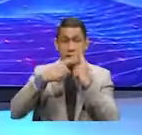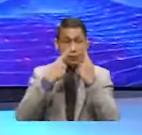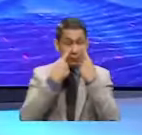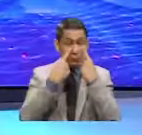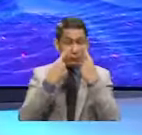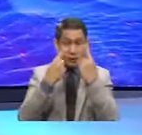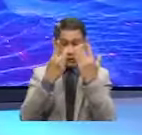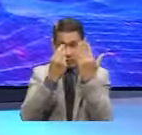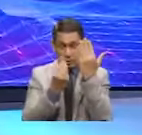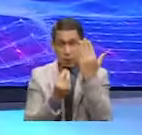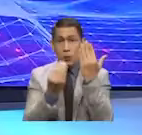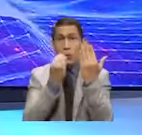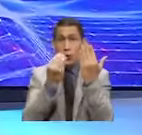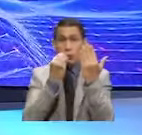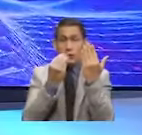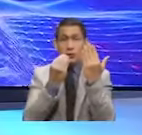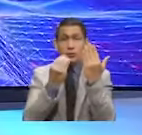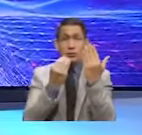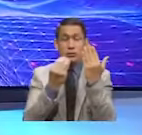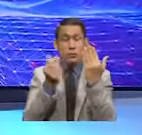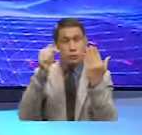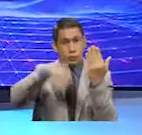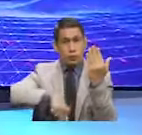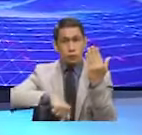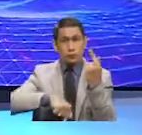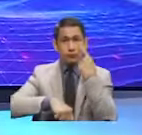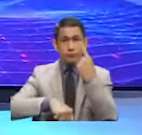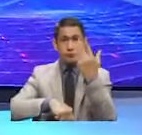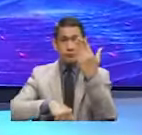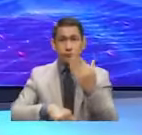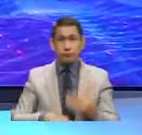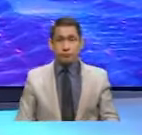los valores de los alimentos. A día de hoy, veamos.